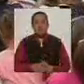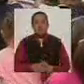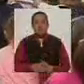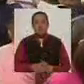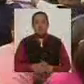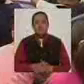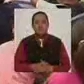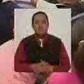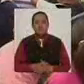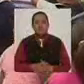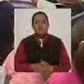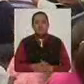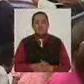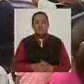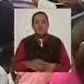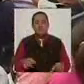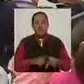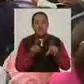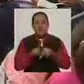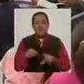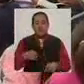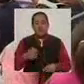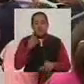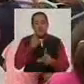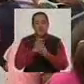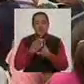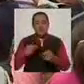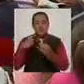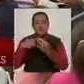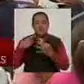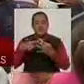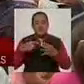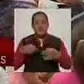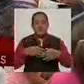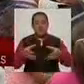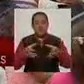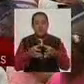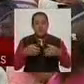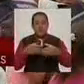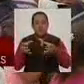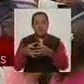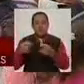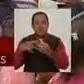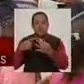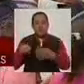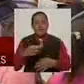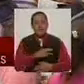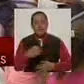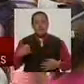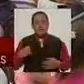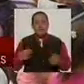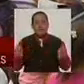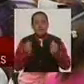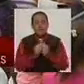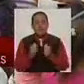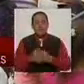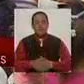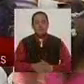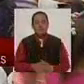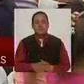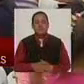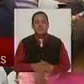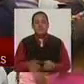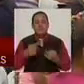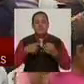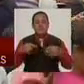el lanzamiento. Están también presentes los diversos sectores, los diferentes ministerios, a través de